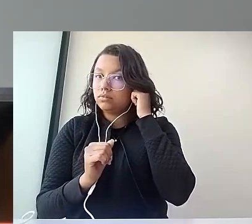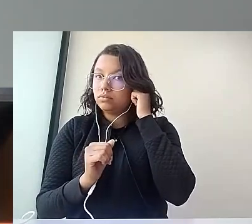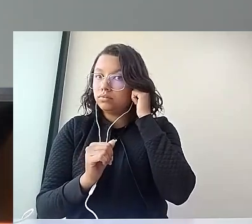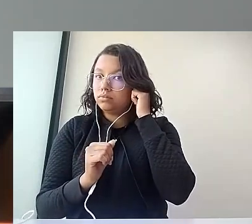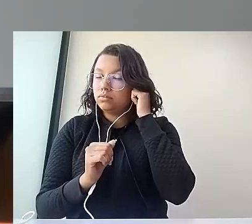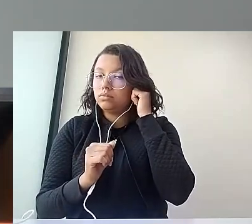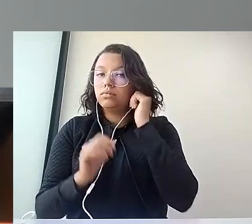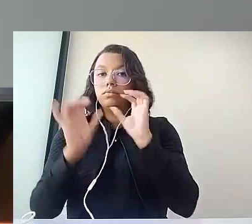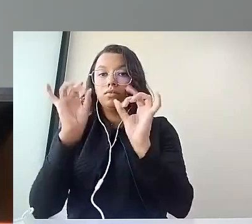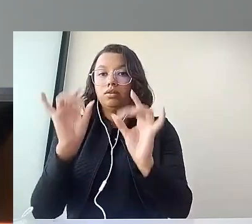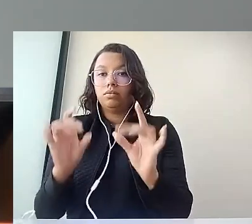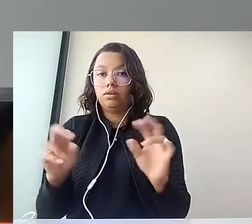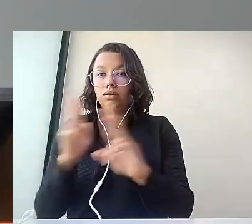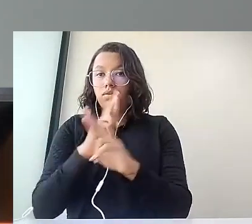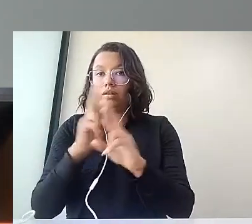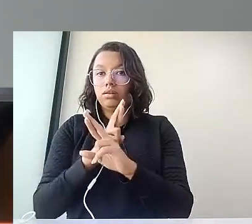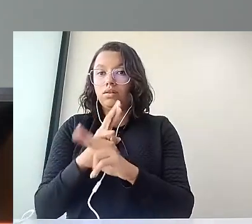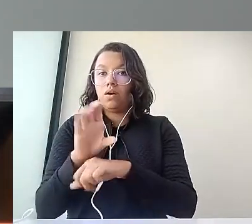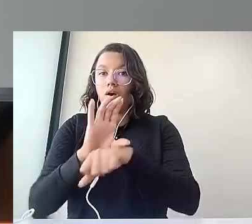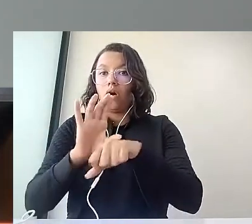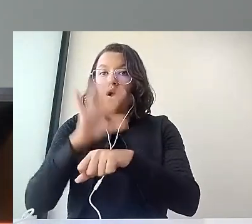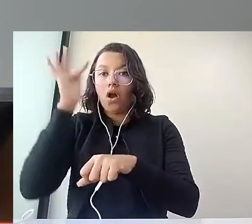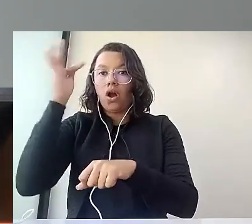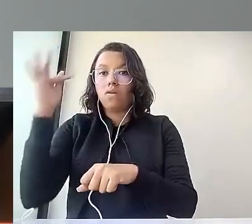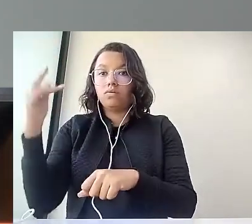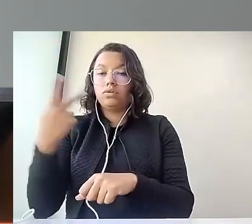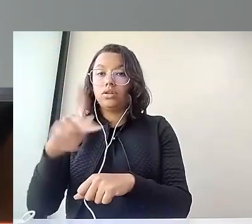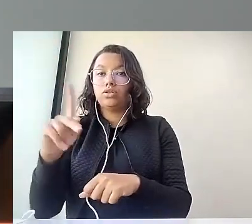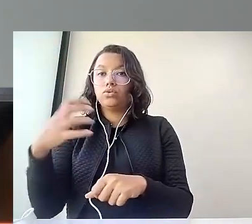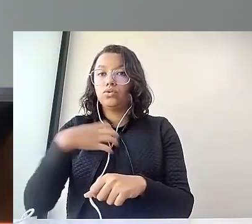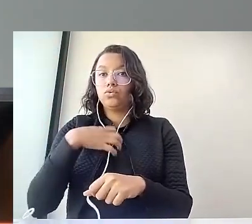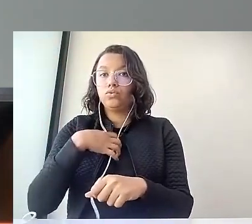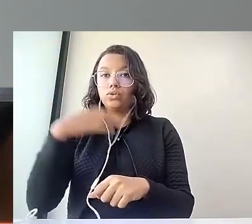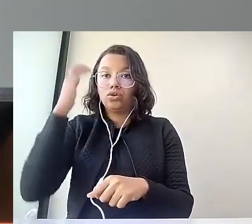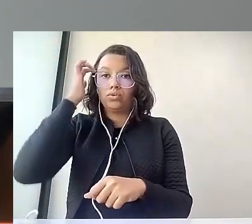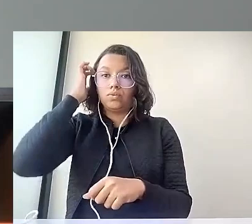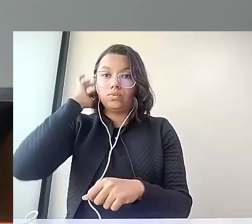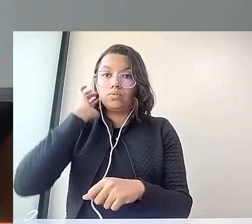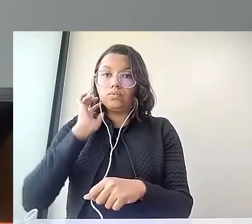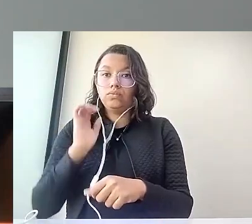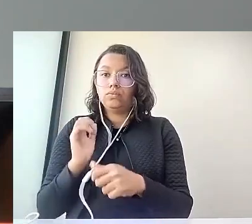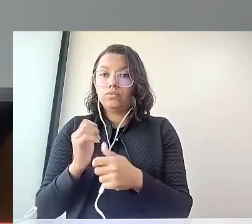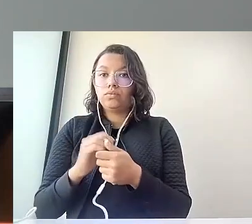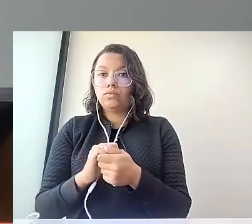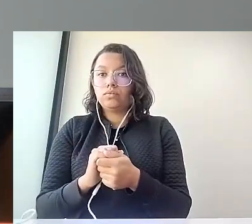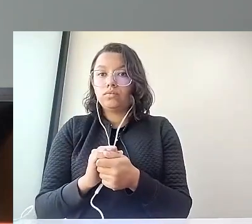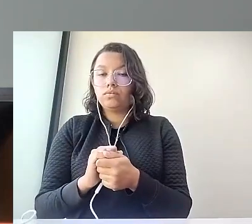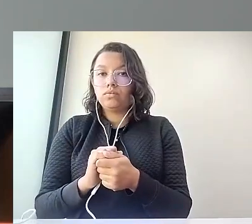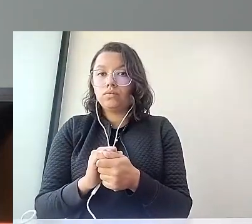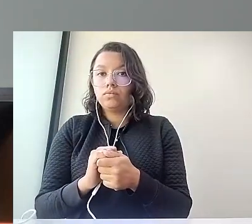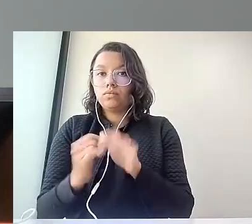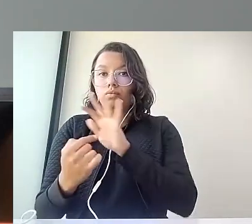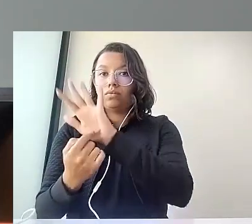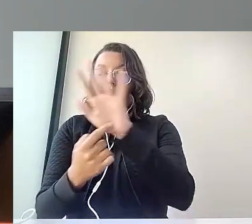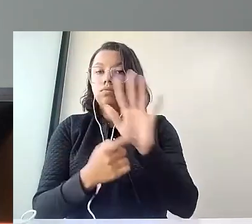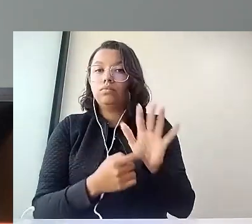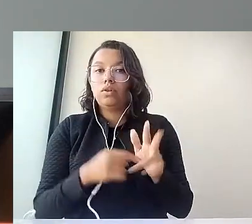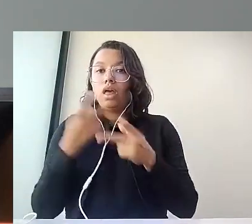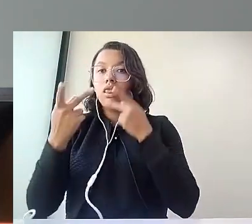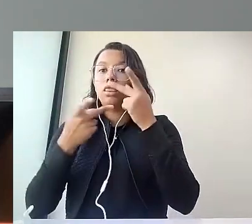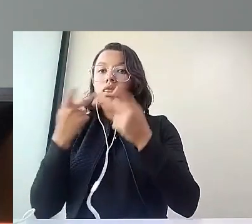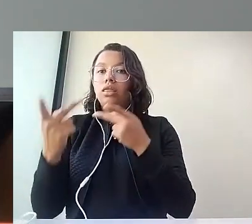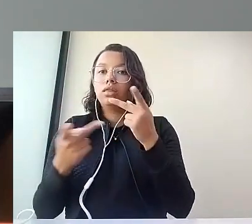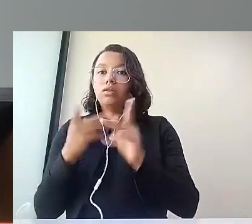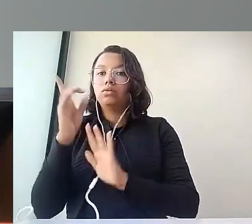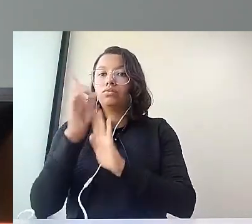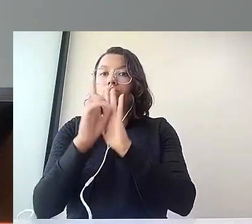al constitucionalismo francés, que es su forma de universalismo. Hay una hostilidad en nuestras declaraciones de derechos humanos, en